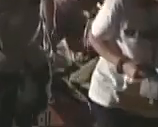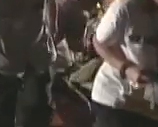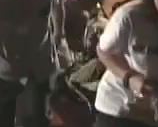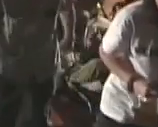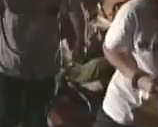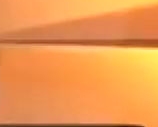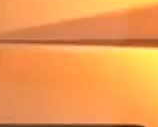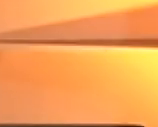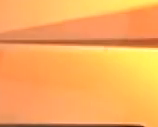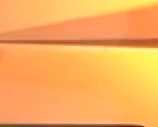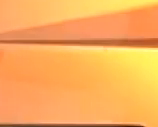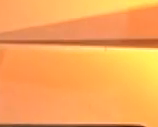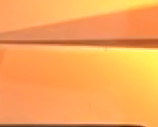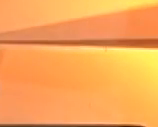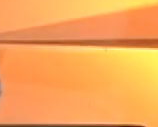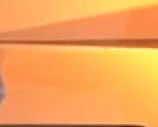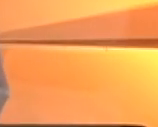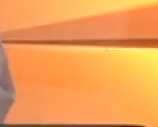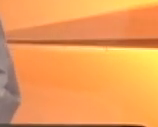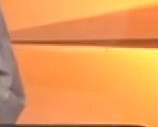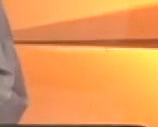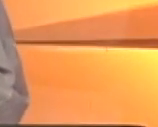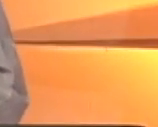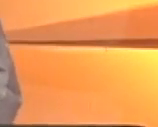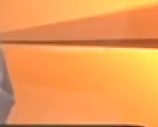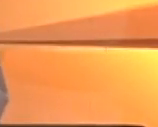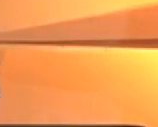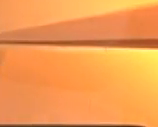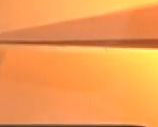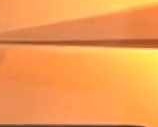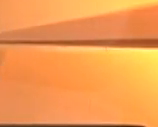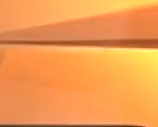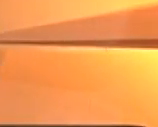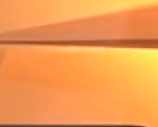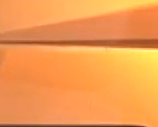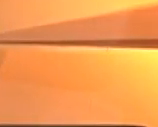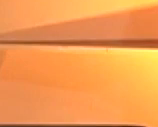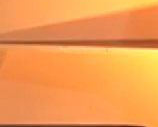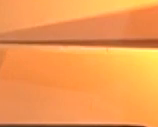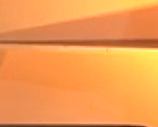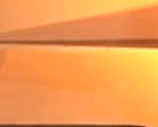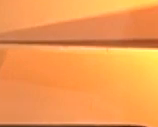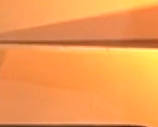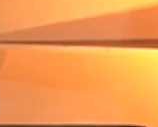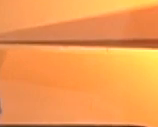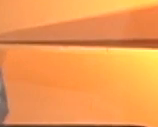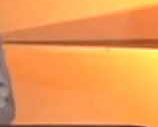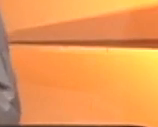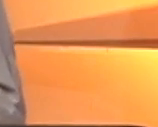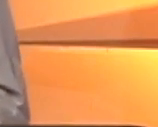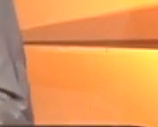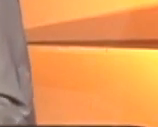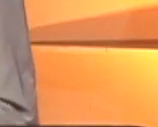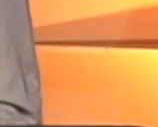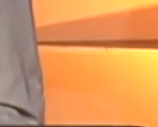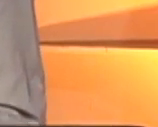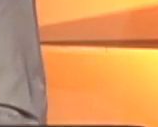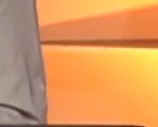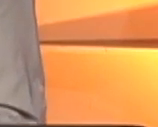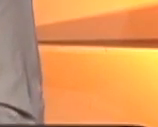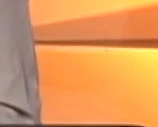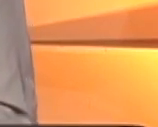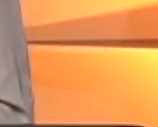Terminar entonces este acto tan hermoso, tan emotivo, este encuentro de nuestro poder originario, de todos